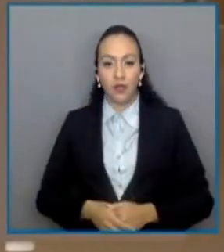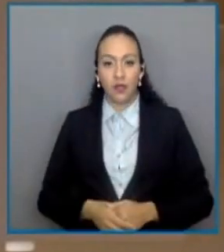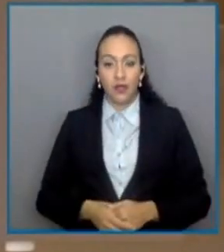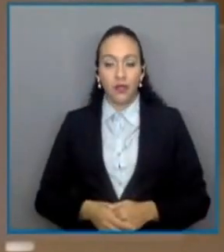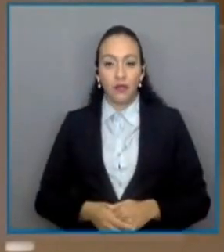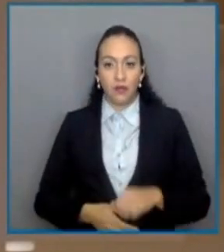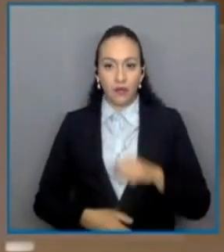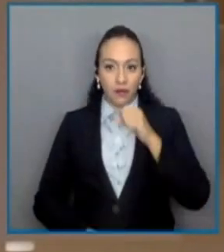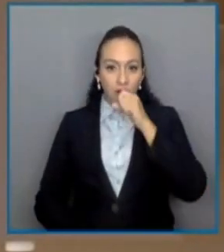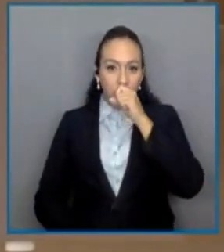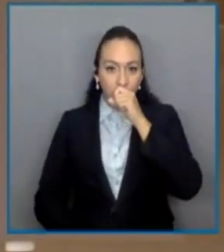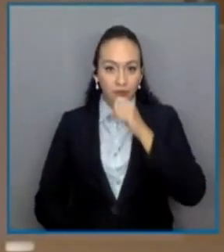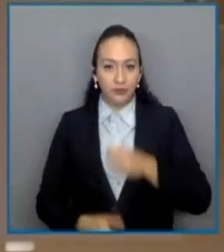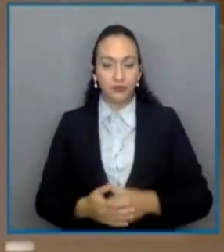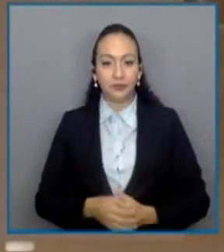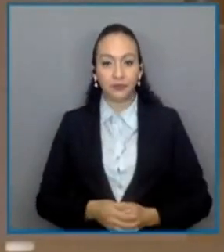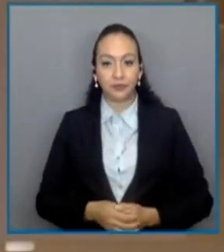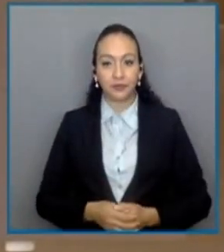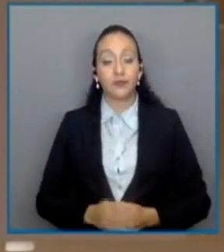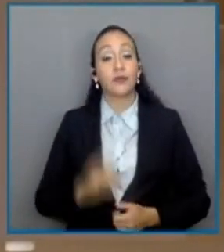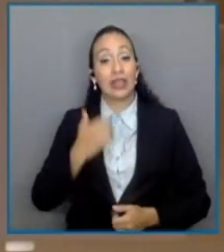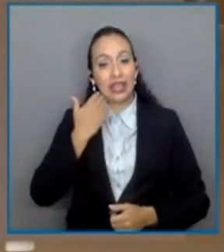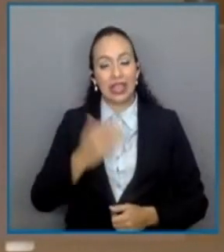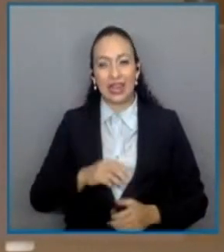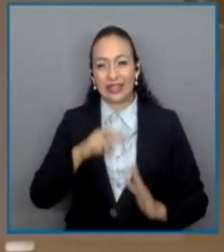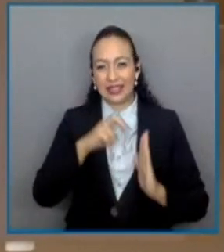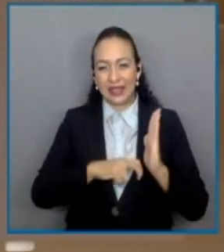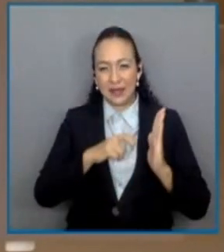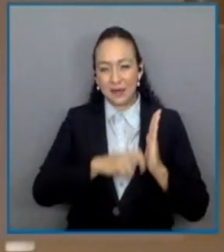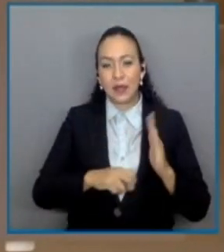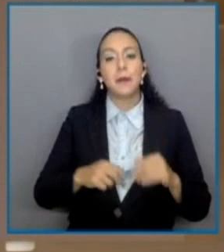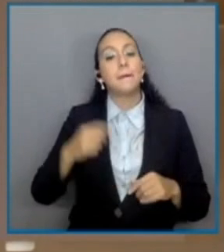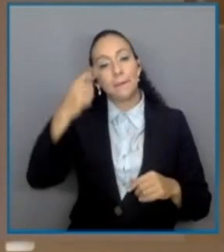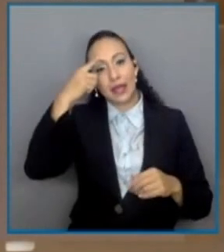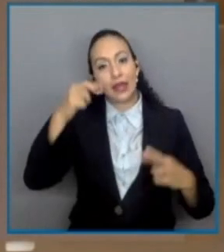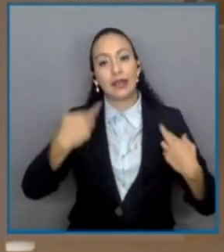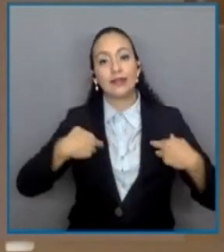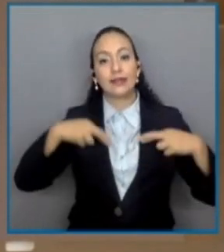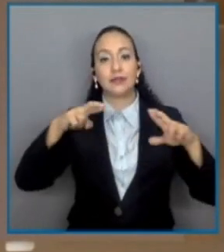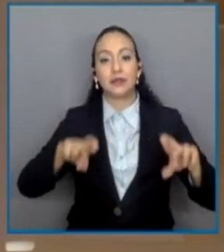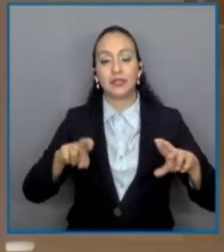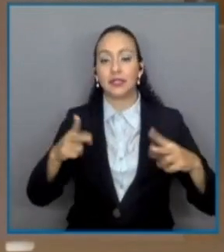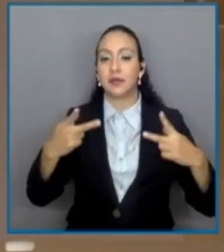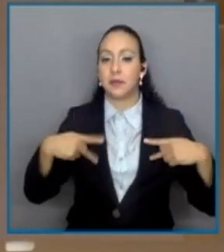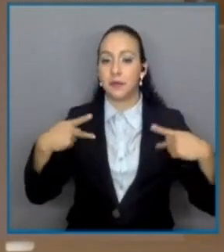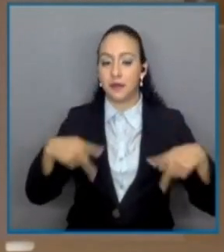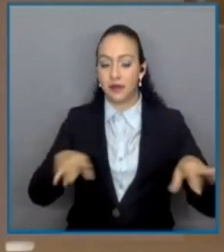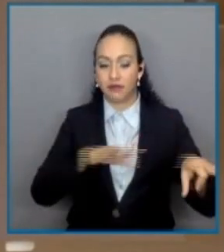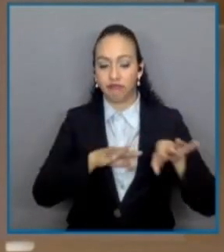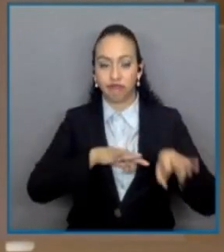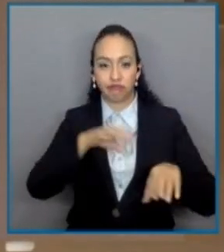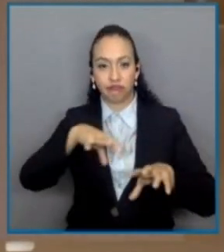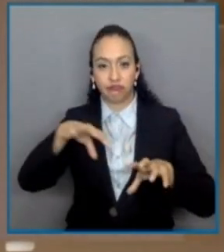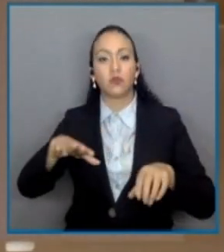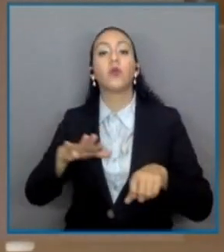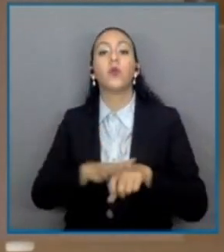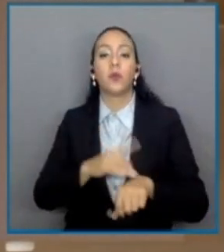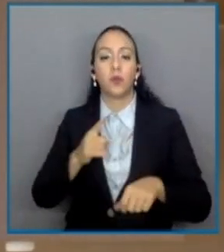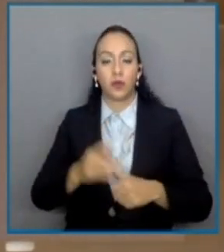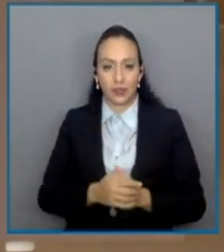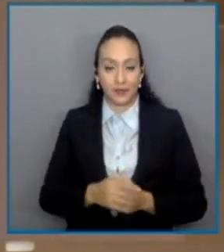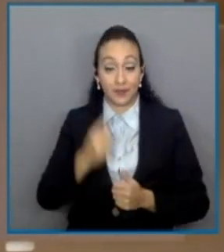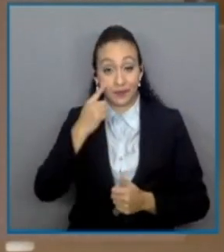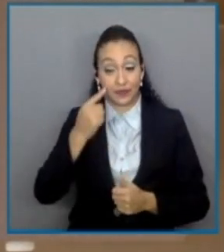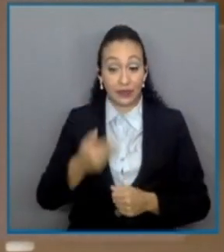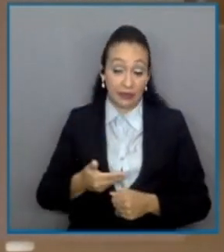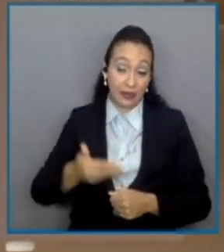Que se modifique la asignación de regidurías de representación proporcional para el efecto de que las que se otorgaron a personas